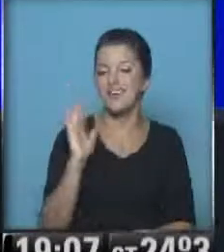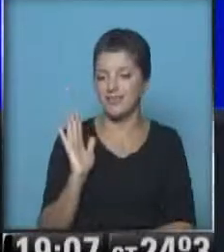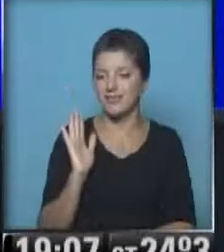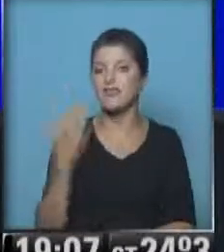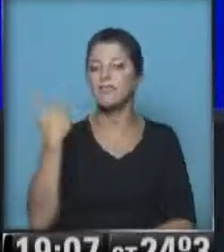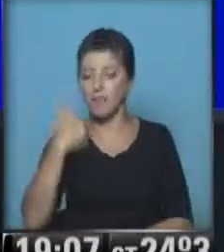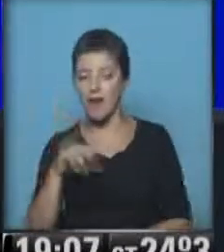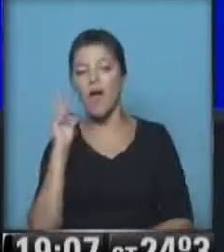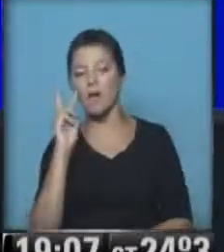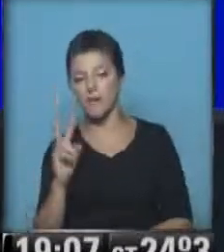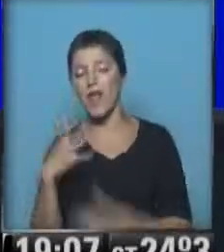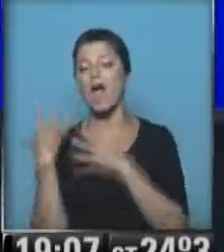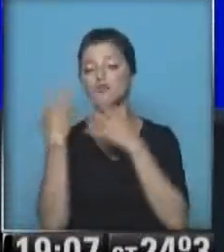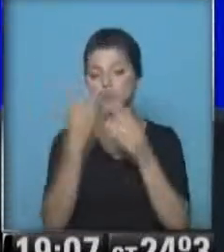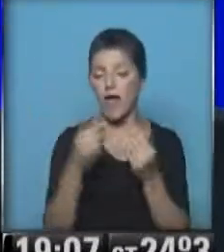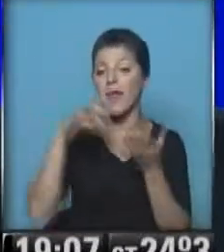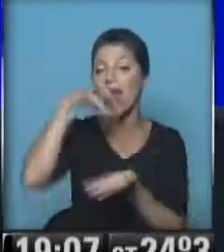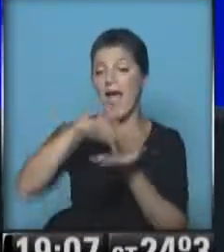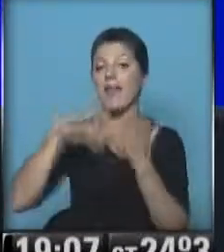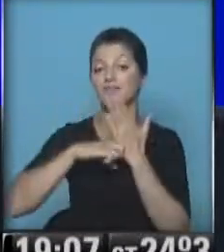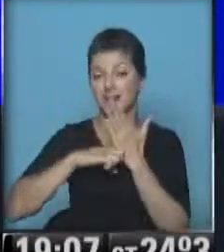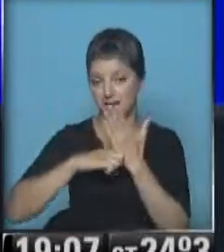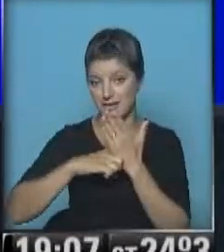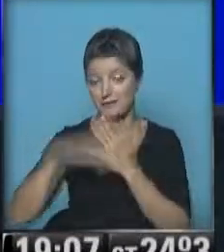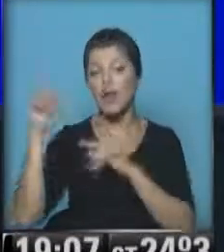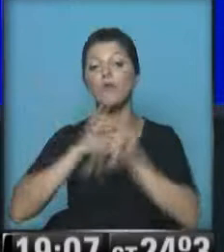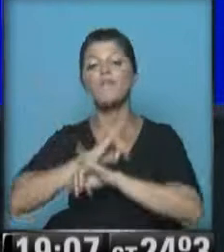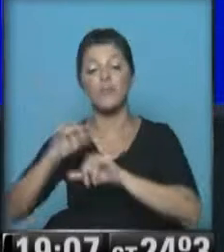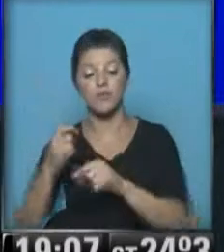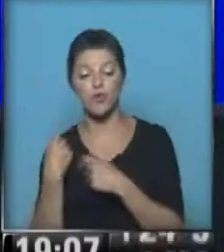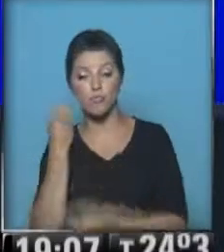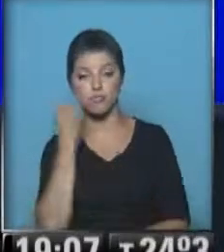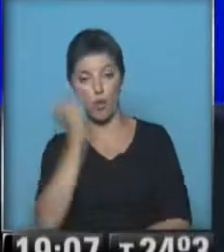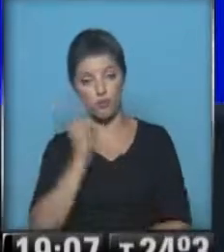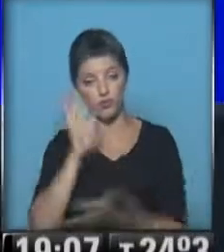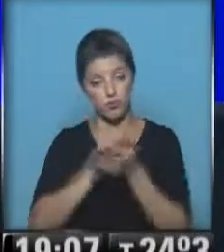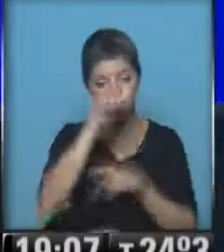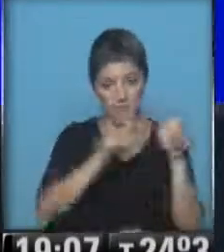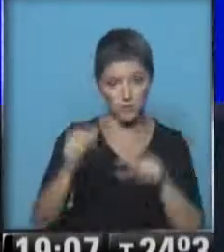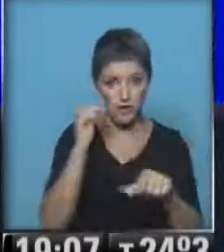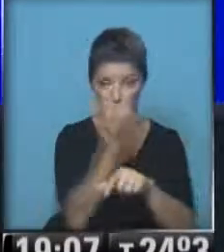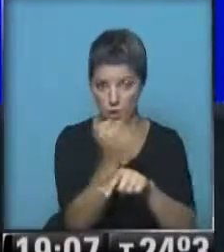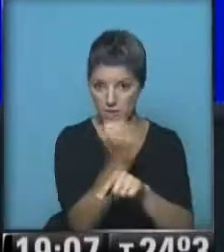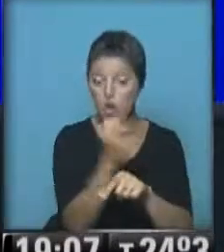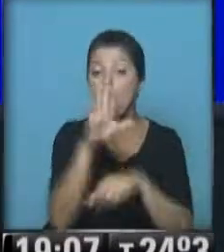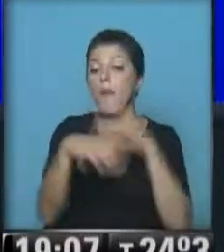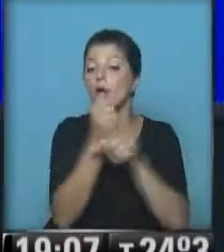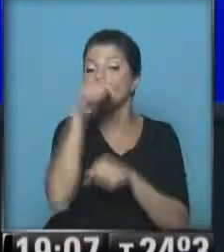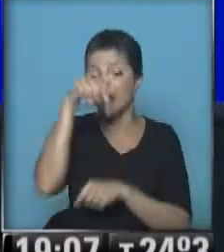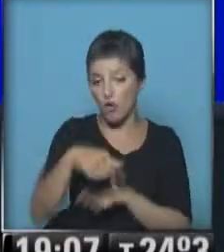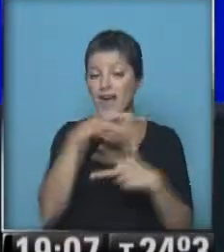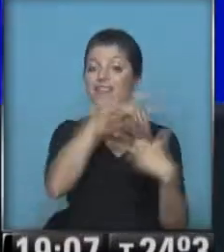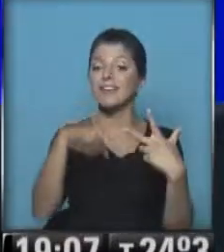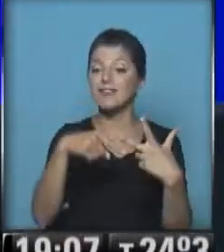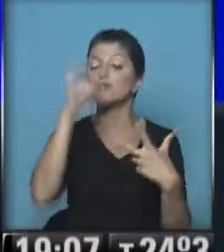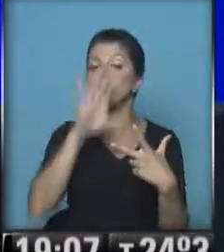a aportar a la fiscalía algunos datos de estos individuos. Hasta el momento hay tres